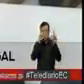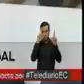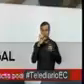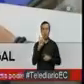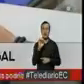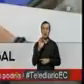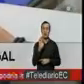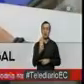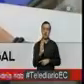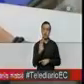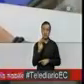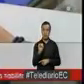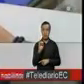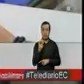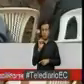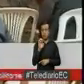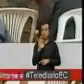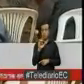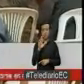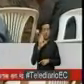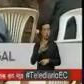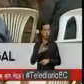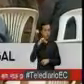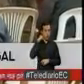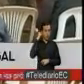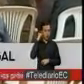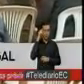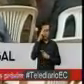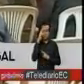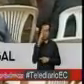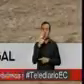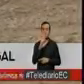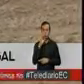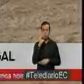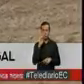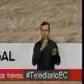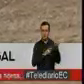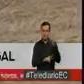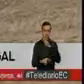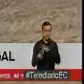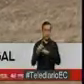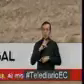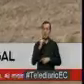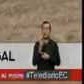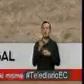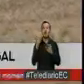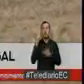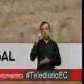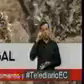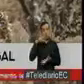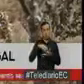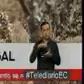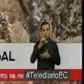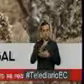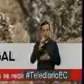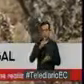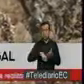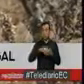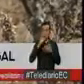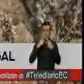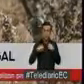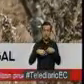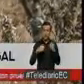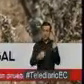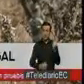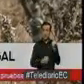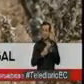Metals. Que se respete los derechos de la empresa. Es un proyecto que terminó la fase de factibilidad y su expectativa es que el Estado ecuatoriano dé su pronunciamiento